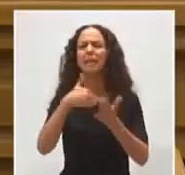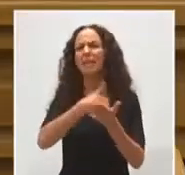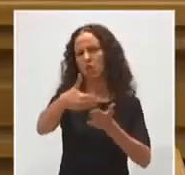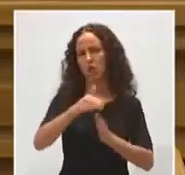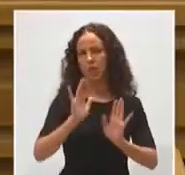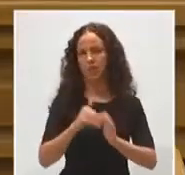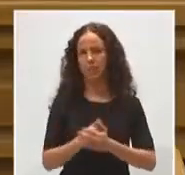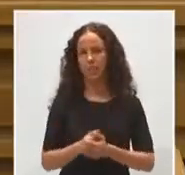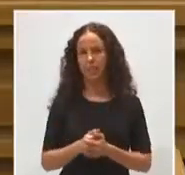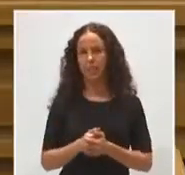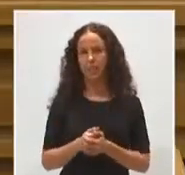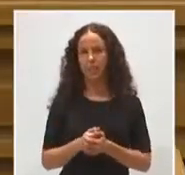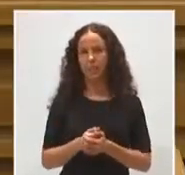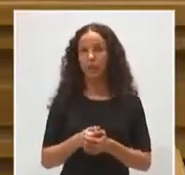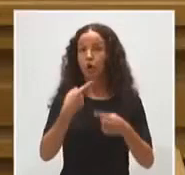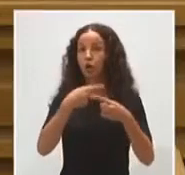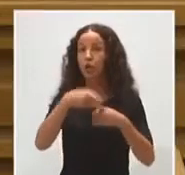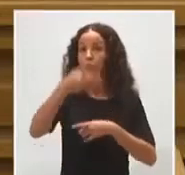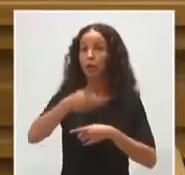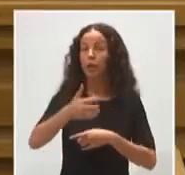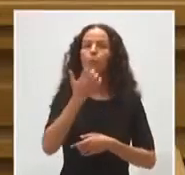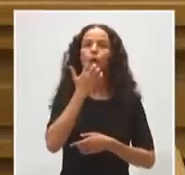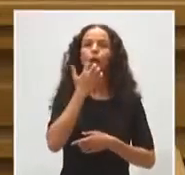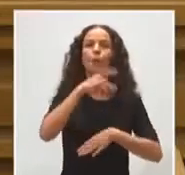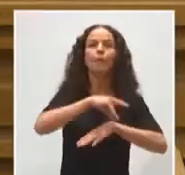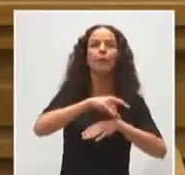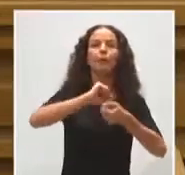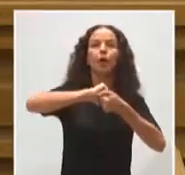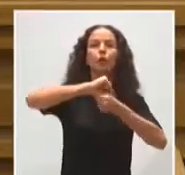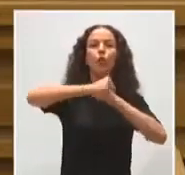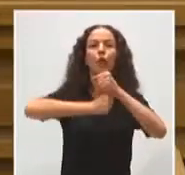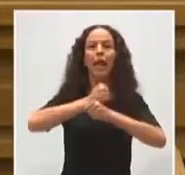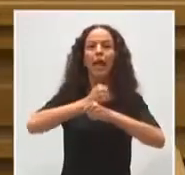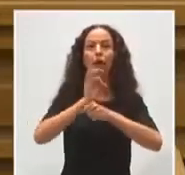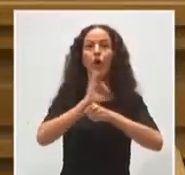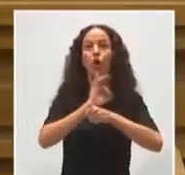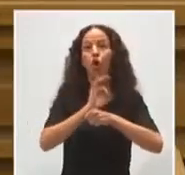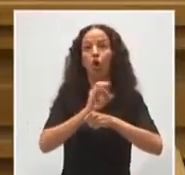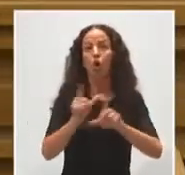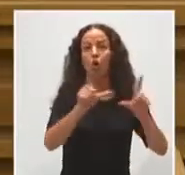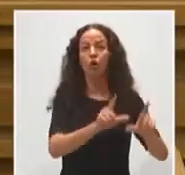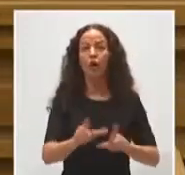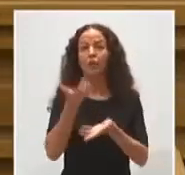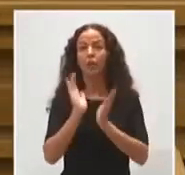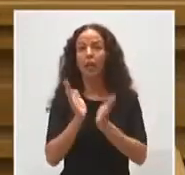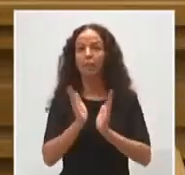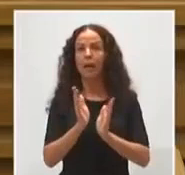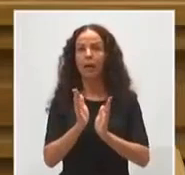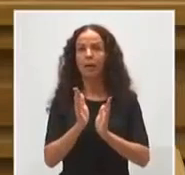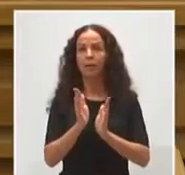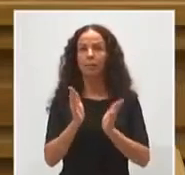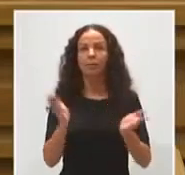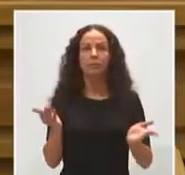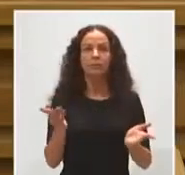con elementos tan importantes como la medicina nuclear o la radioterapia que se ha extendido al conjunto del territorio cuando son excepciones en la